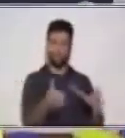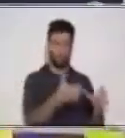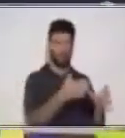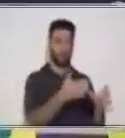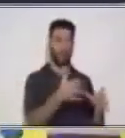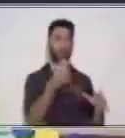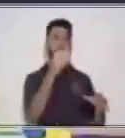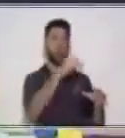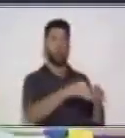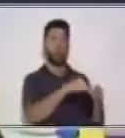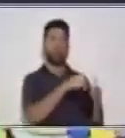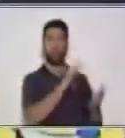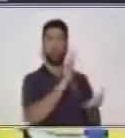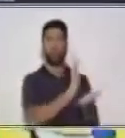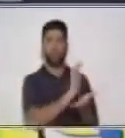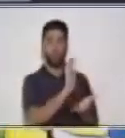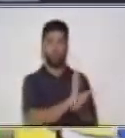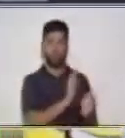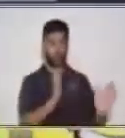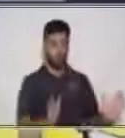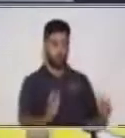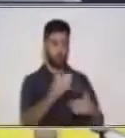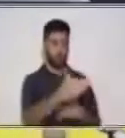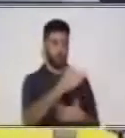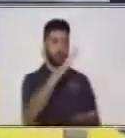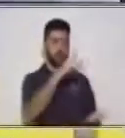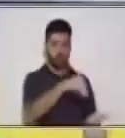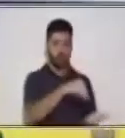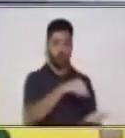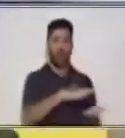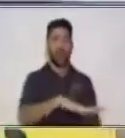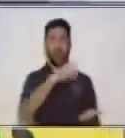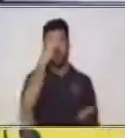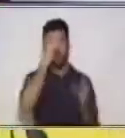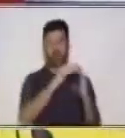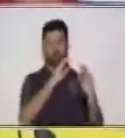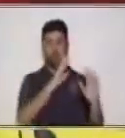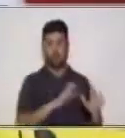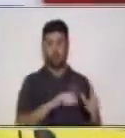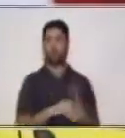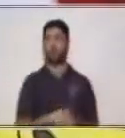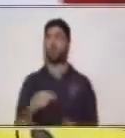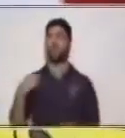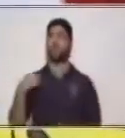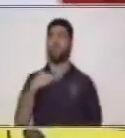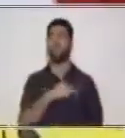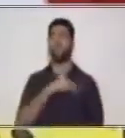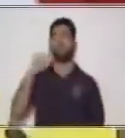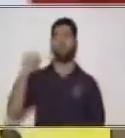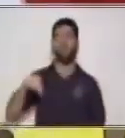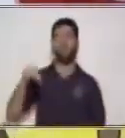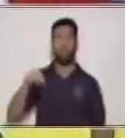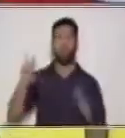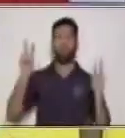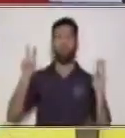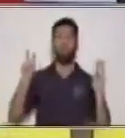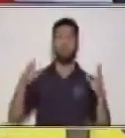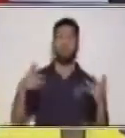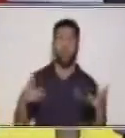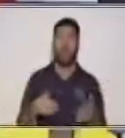lo guardamos en nuestra caja de Aprendo en Casa, ¿sí? ¿Qué aprendimos el día de hoy? A